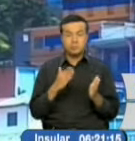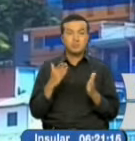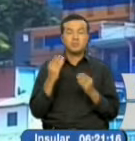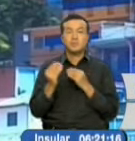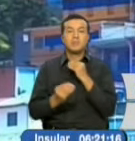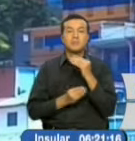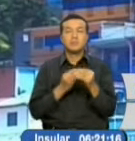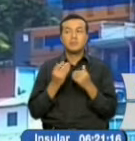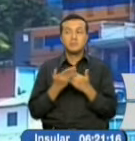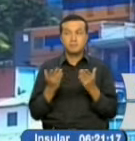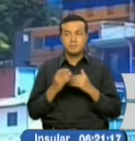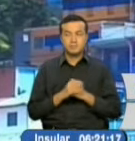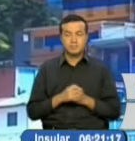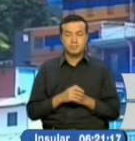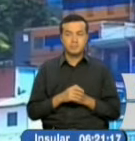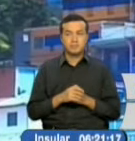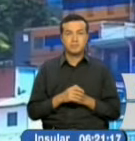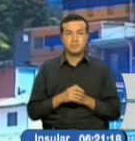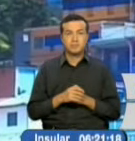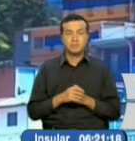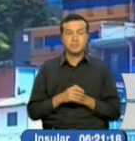una